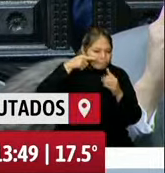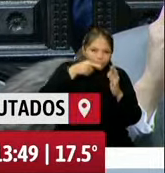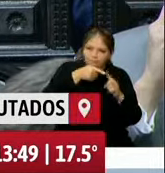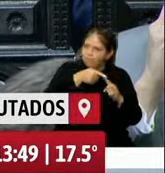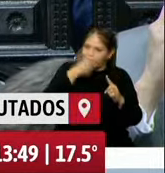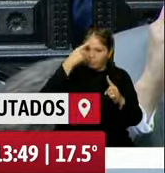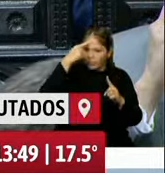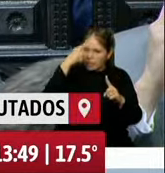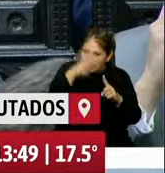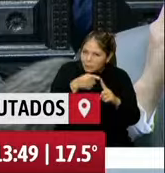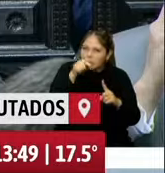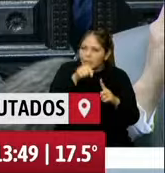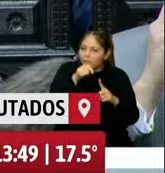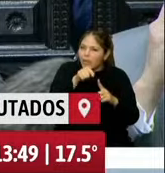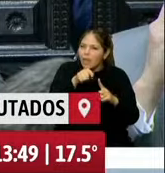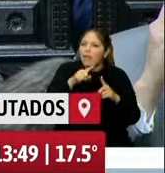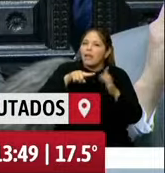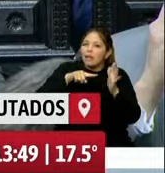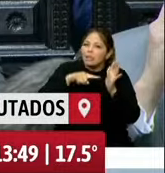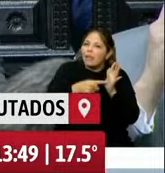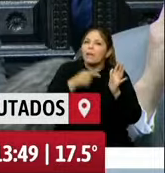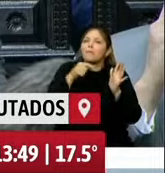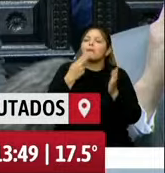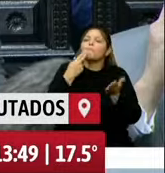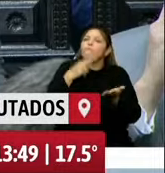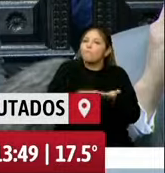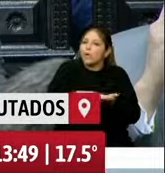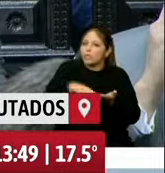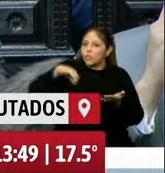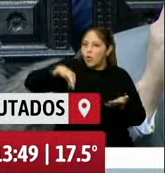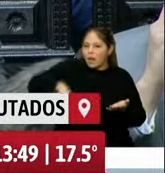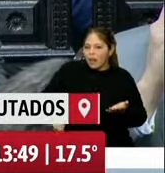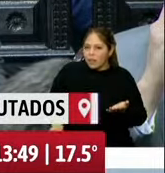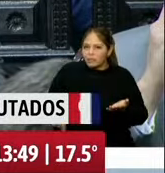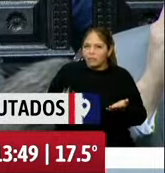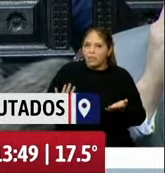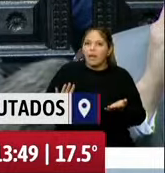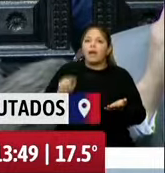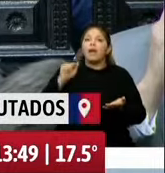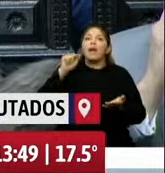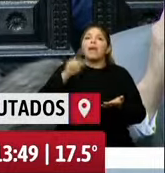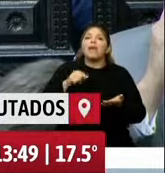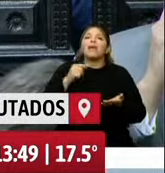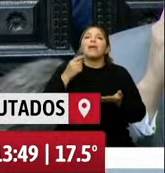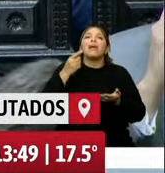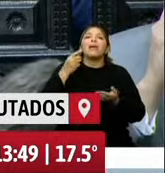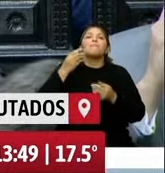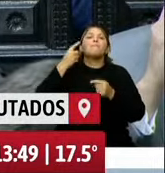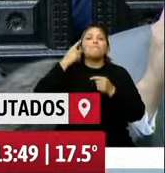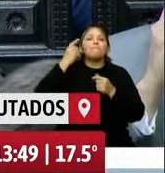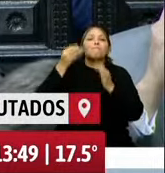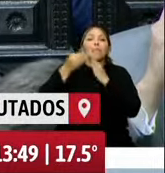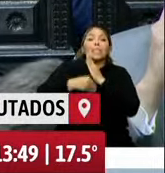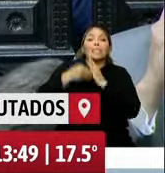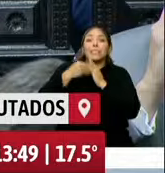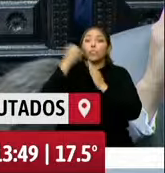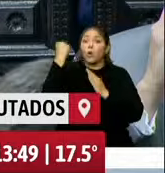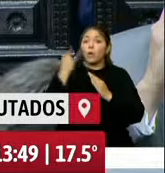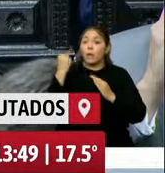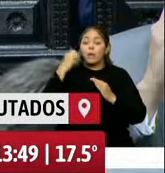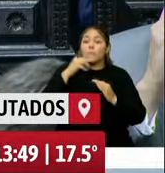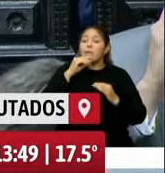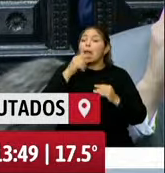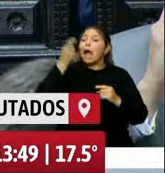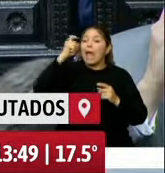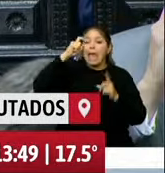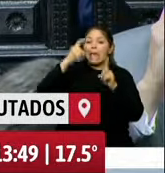la la reimp posición del impuesto a las ganancias bueno la la explicación del gobierno es que las eh restricciones Y las complicaciones de lo que fue la herencia